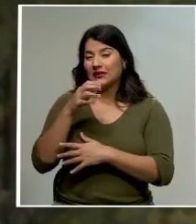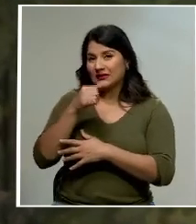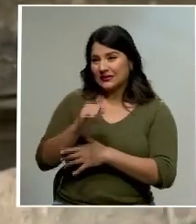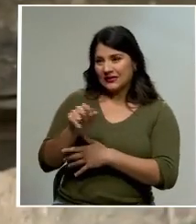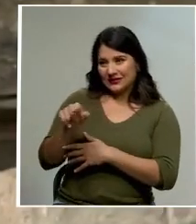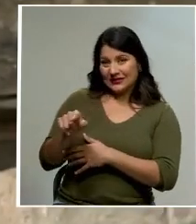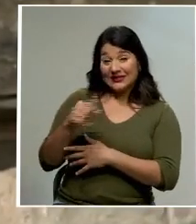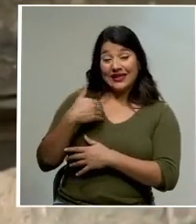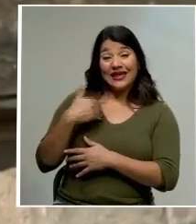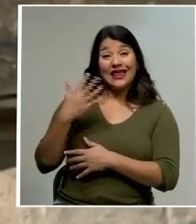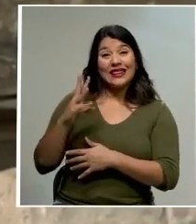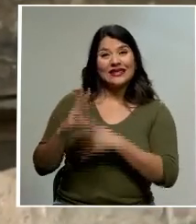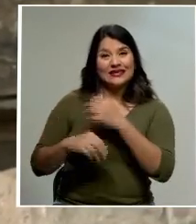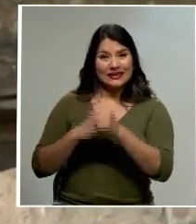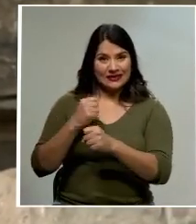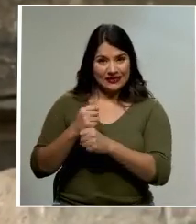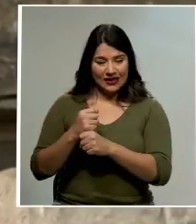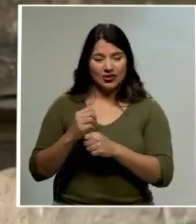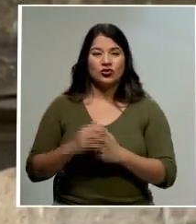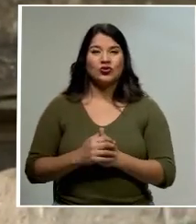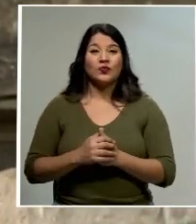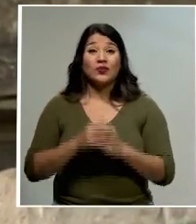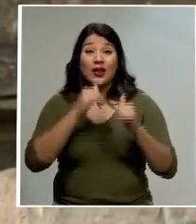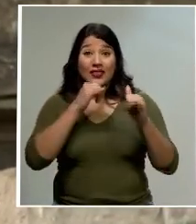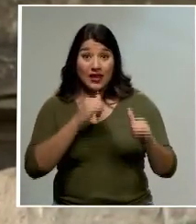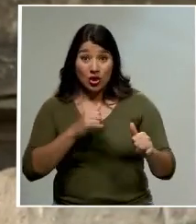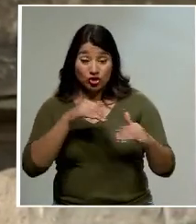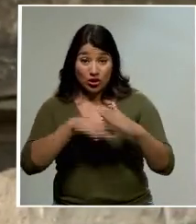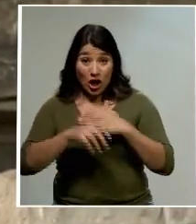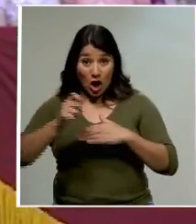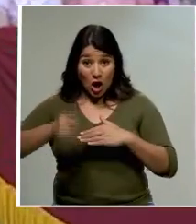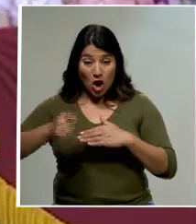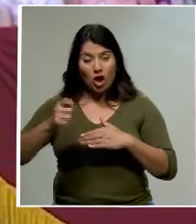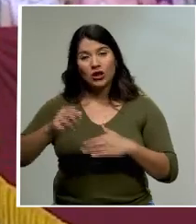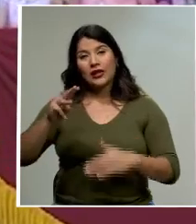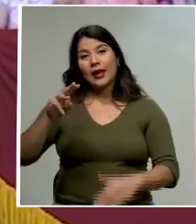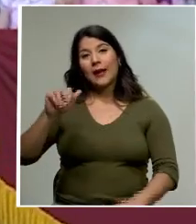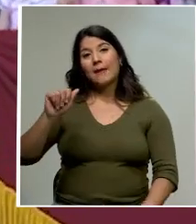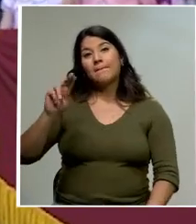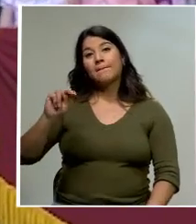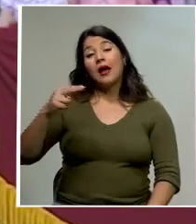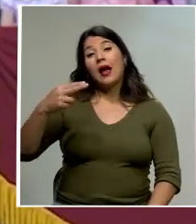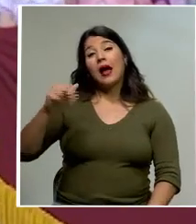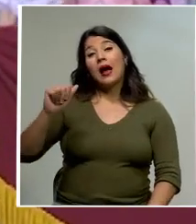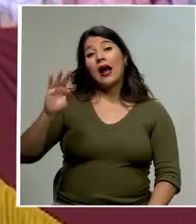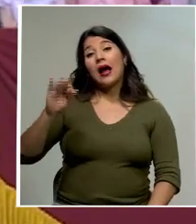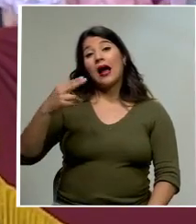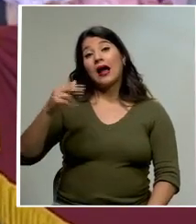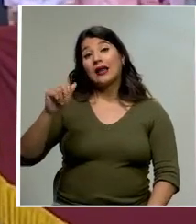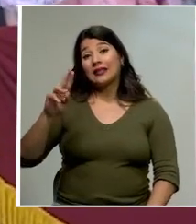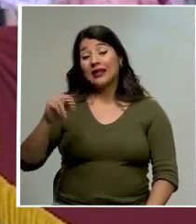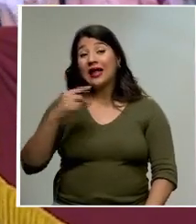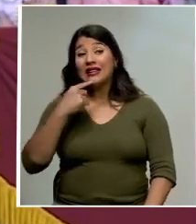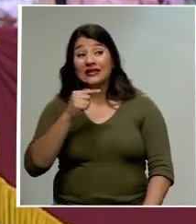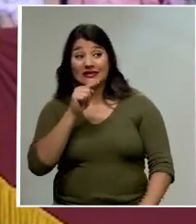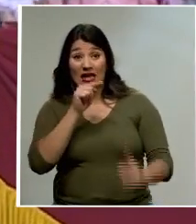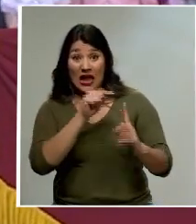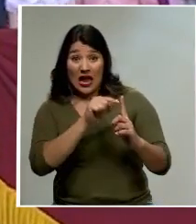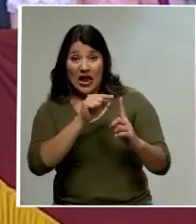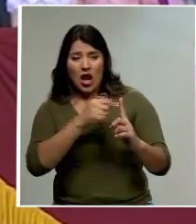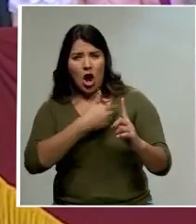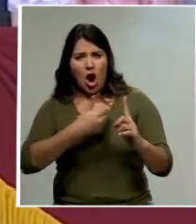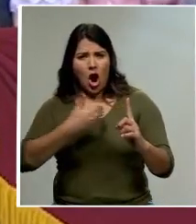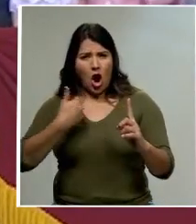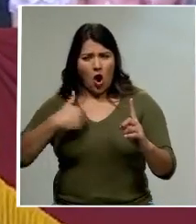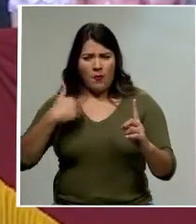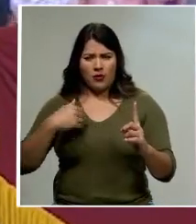tenía 16 años. En la demanda presentada en la Corte Federal de Manhattan, Giuffre afirma que el príncipe es uno de los hombres poderosos